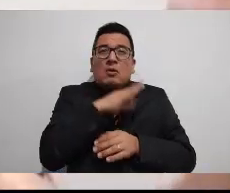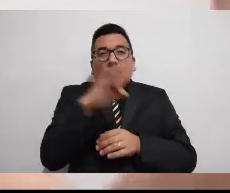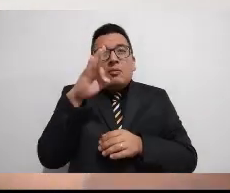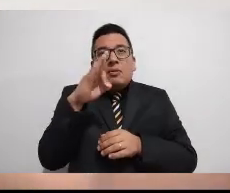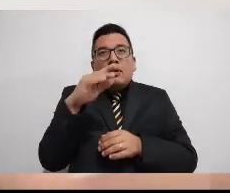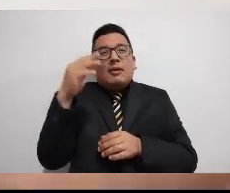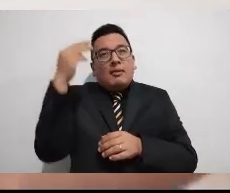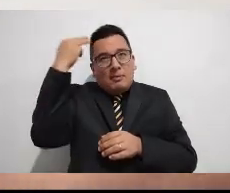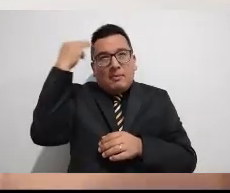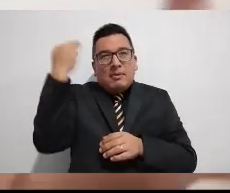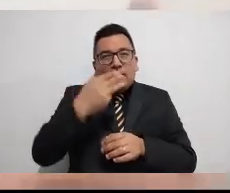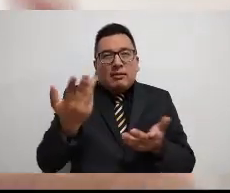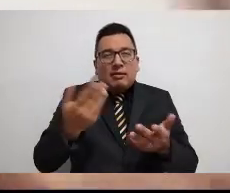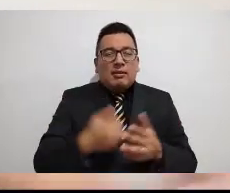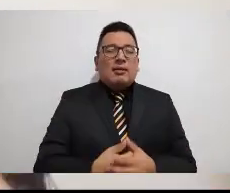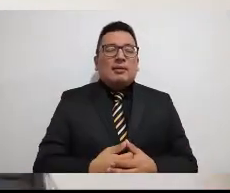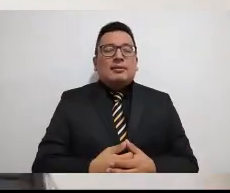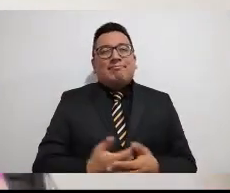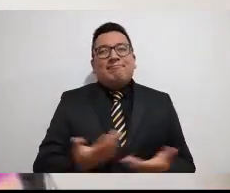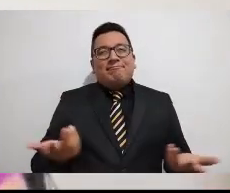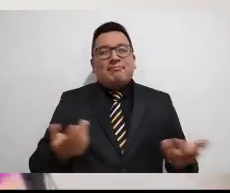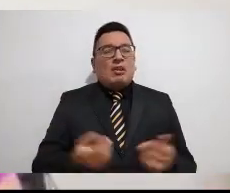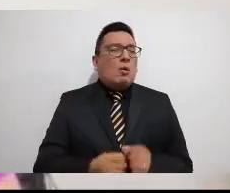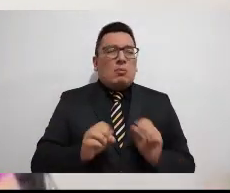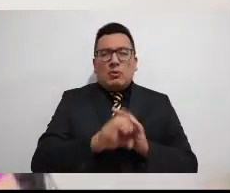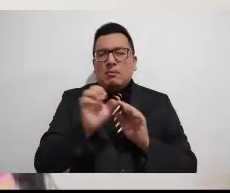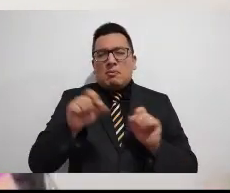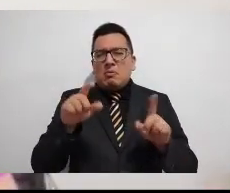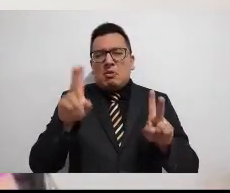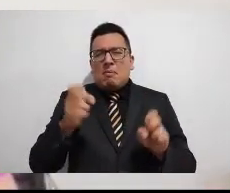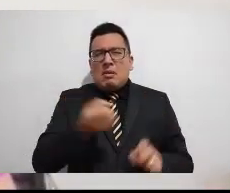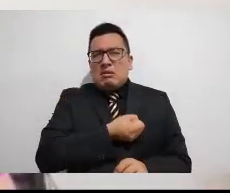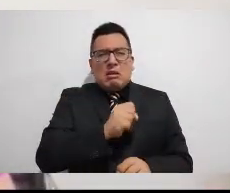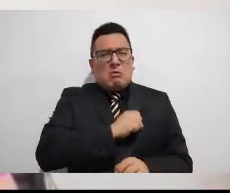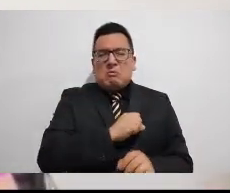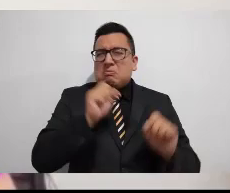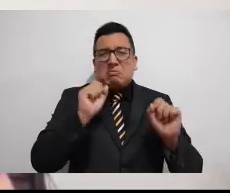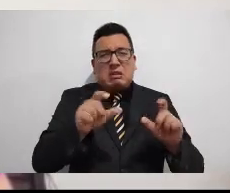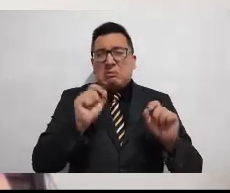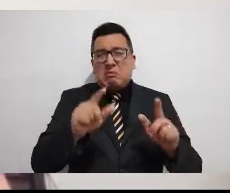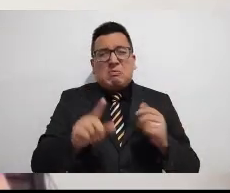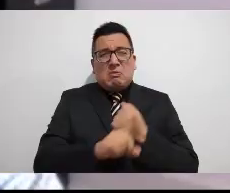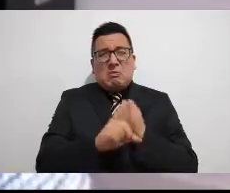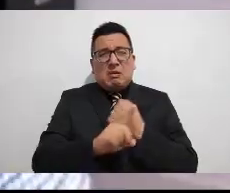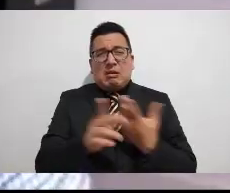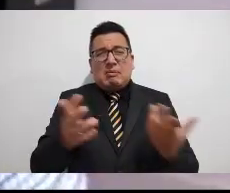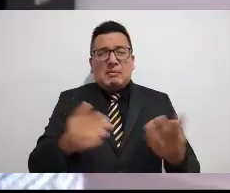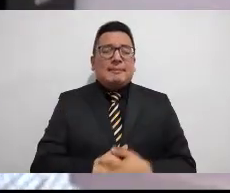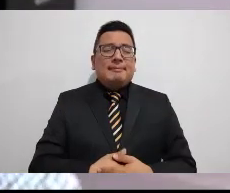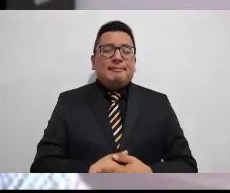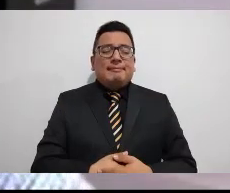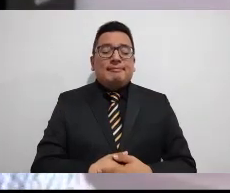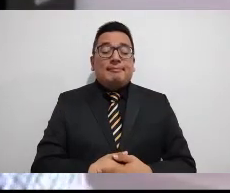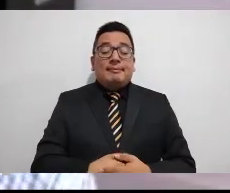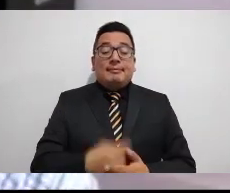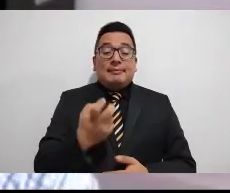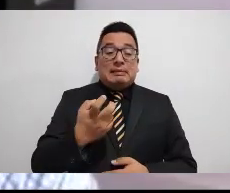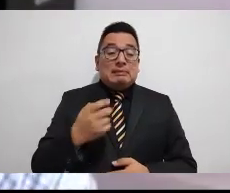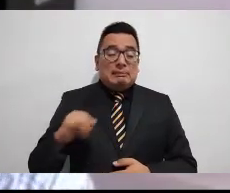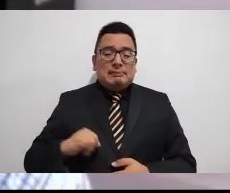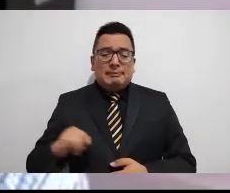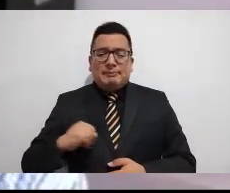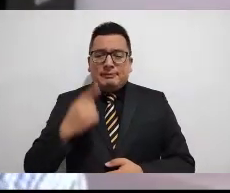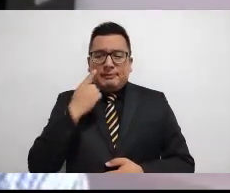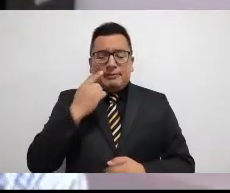también, o sea, se va replicando estas situaciones de exclusión. En ese sentido, fíjate que es muy interesante lo que